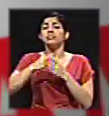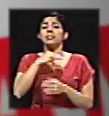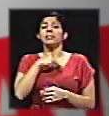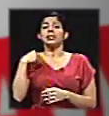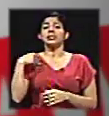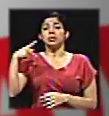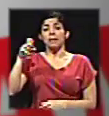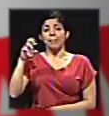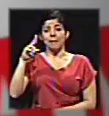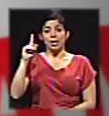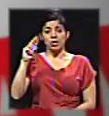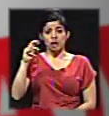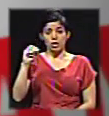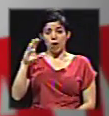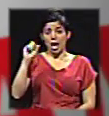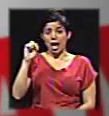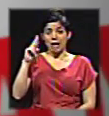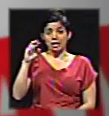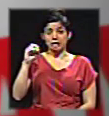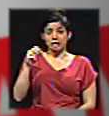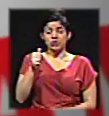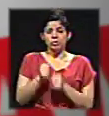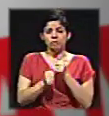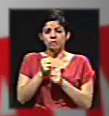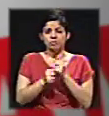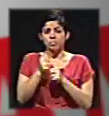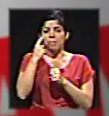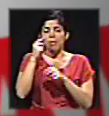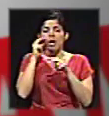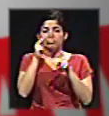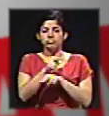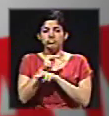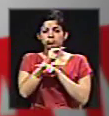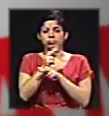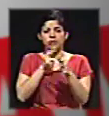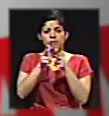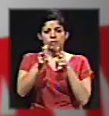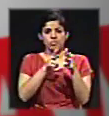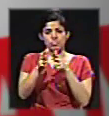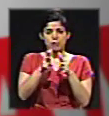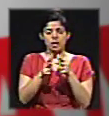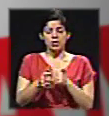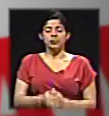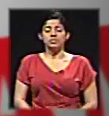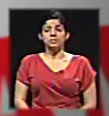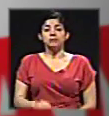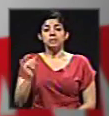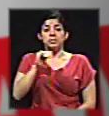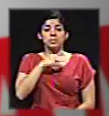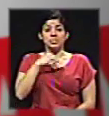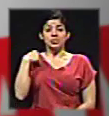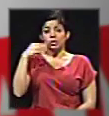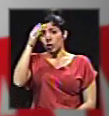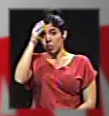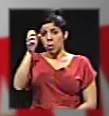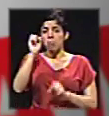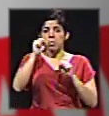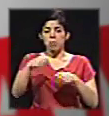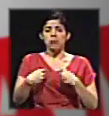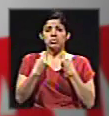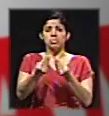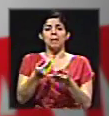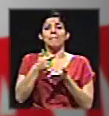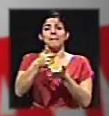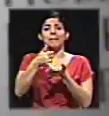ministro Pedro Castro cabildea para evitar supervisión vial de la ANME. También, el Ministerio de Cultura puede otorgar los